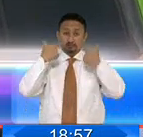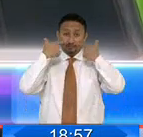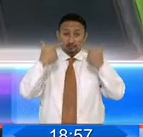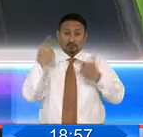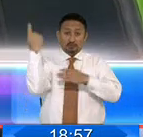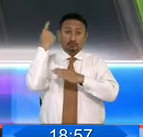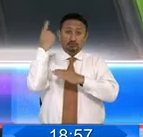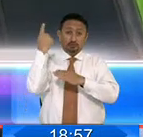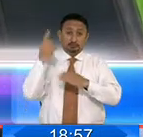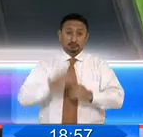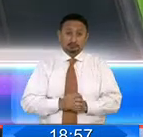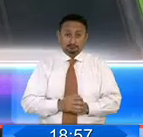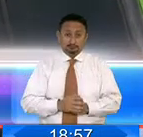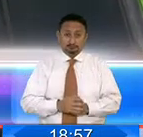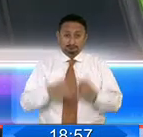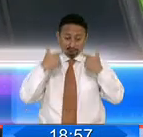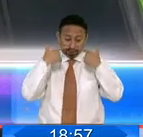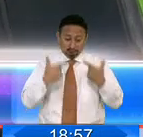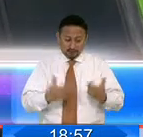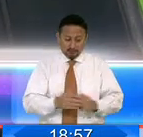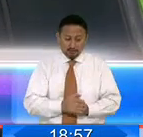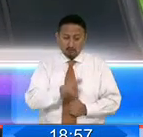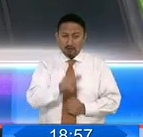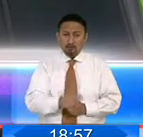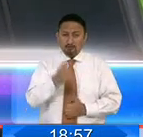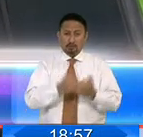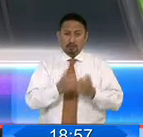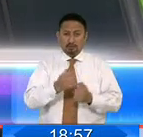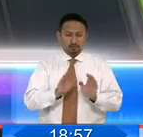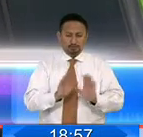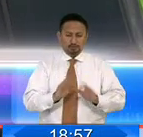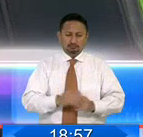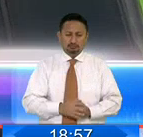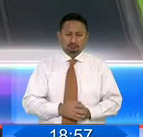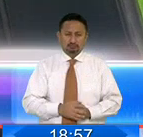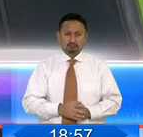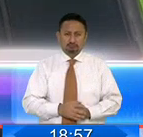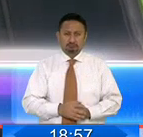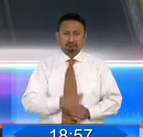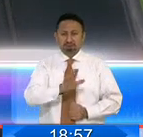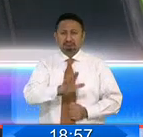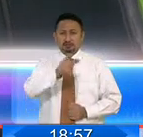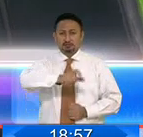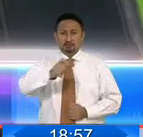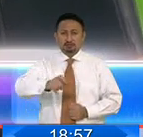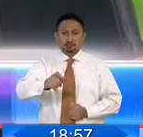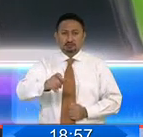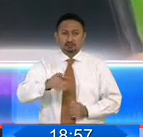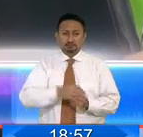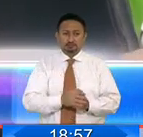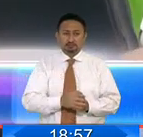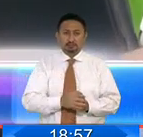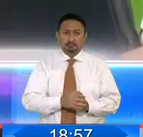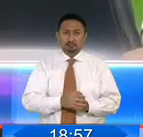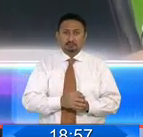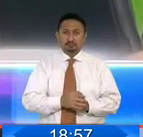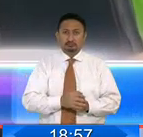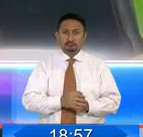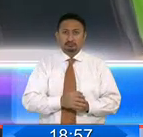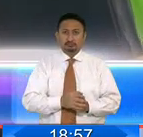helicóptero y intervenimos pero no hubo ningún desmán ni nada por el estilo 5 pp l se cruzaron